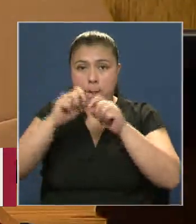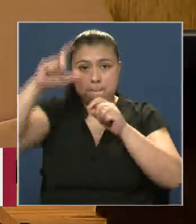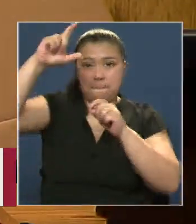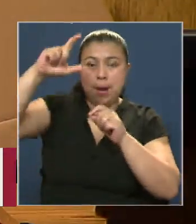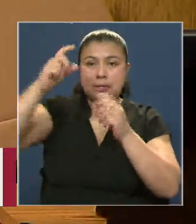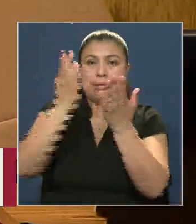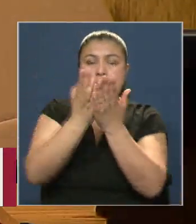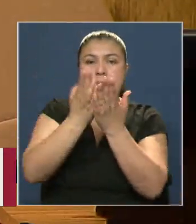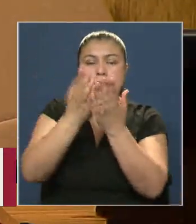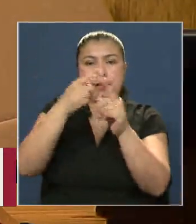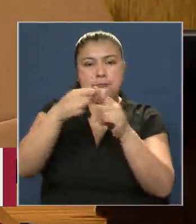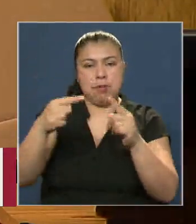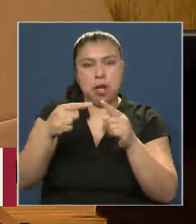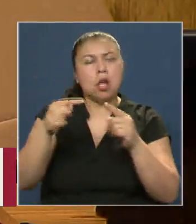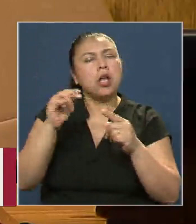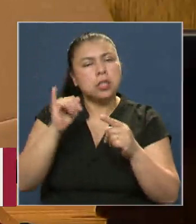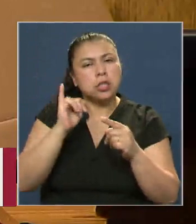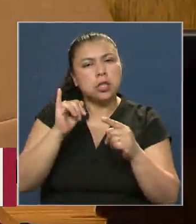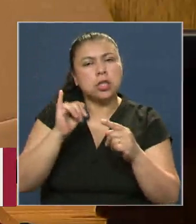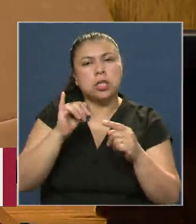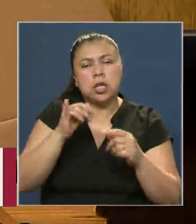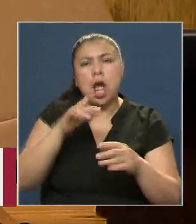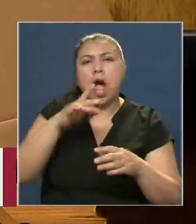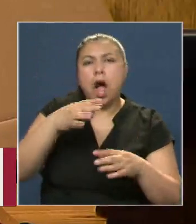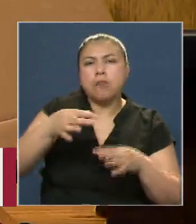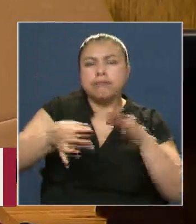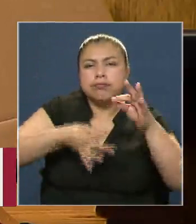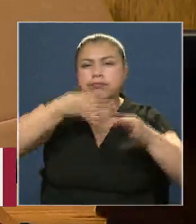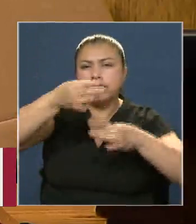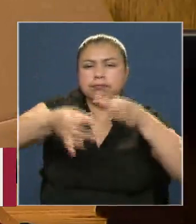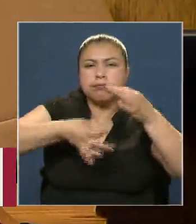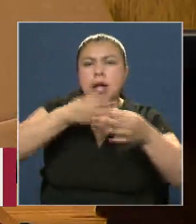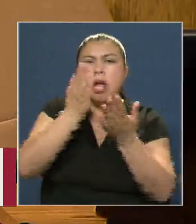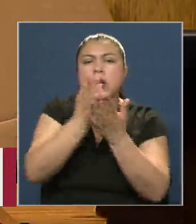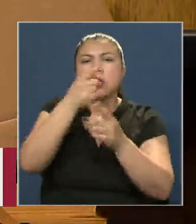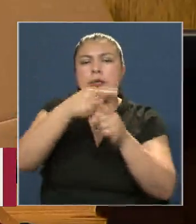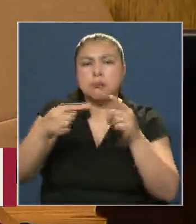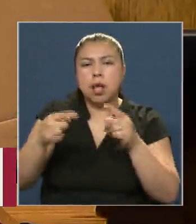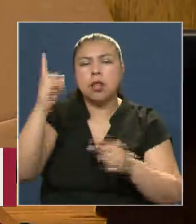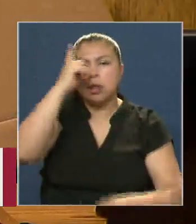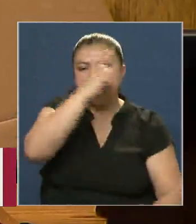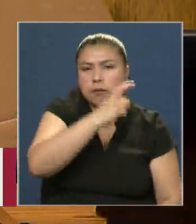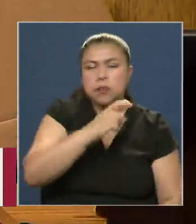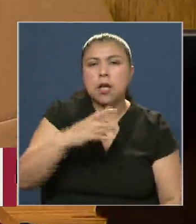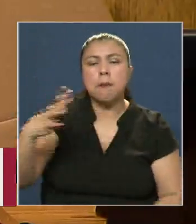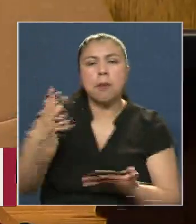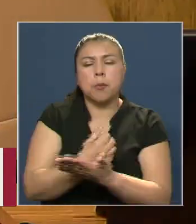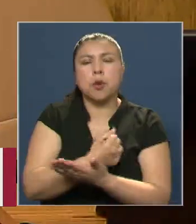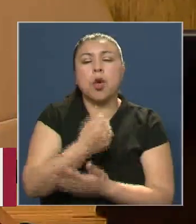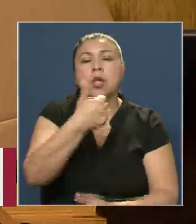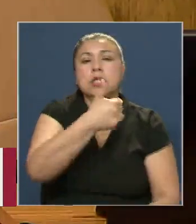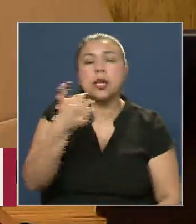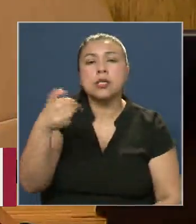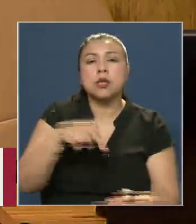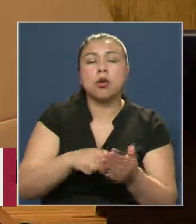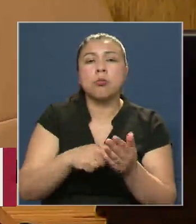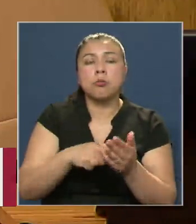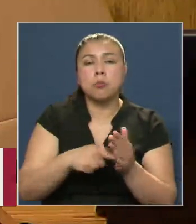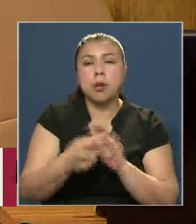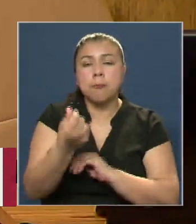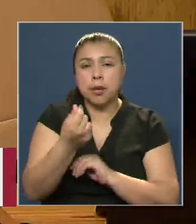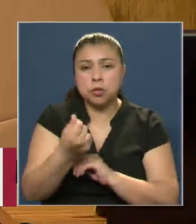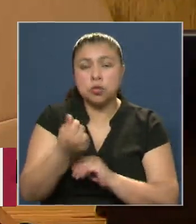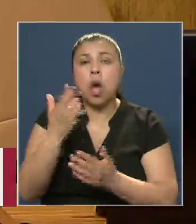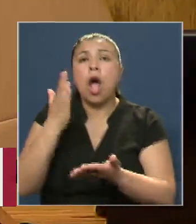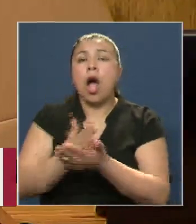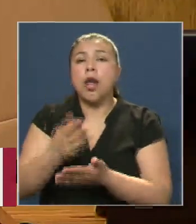hoy de clase media resulta complejo. Esto abarca a los hogares que reciben un ingreso de entre 600.000 y 2 millones y